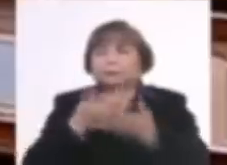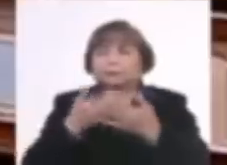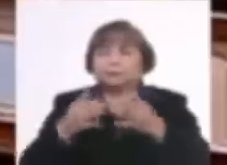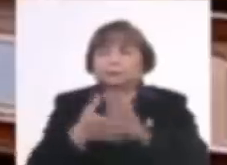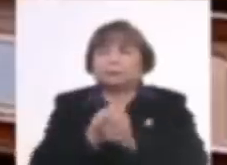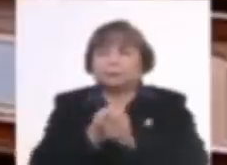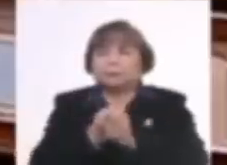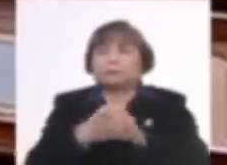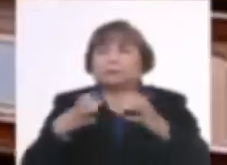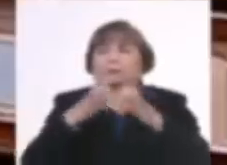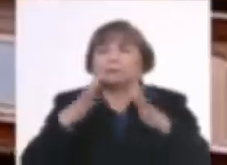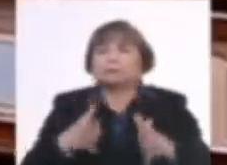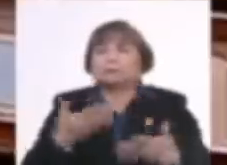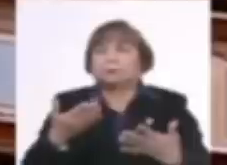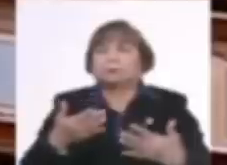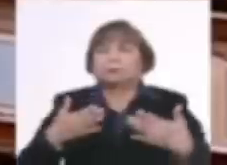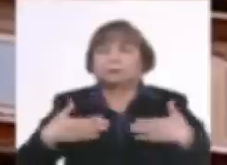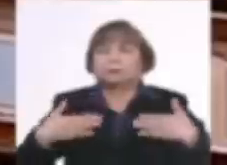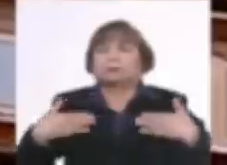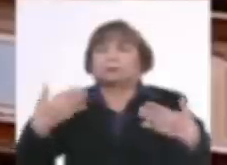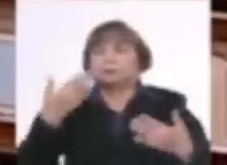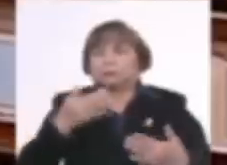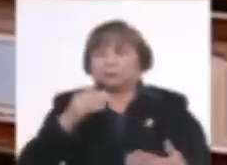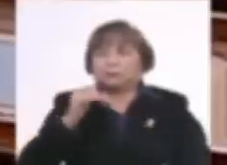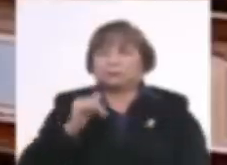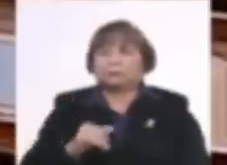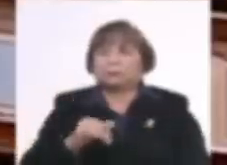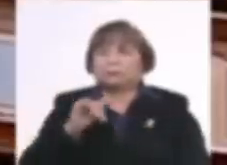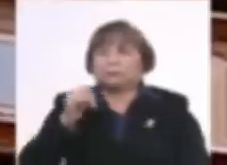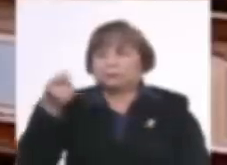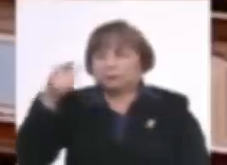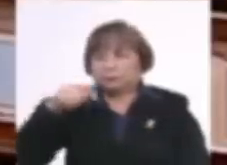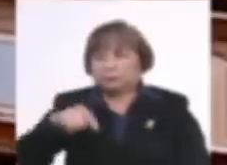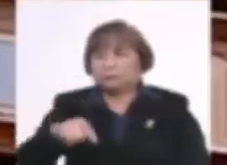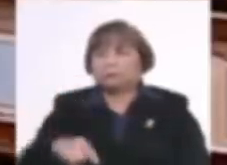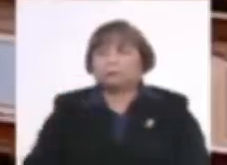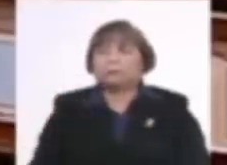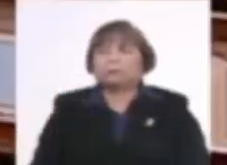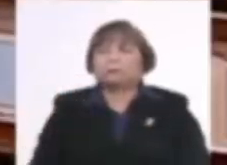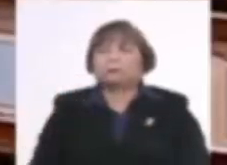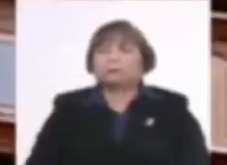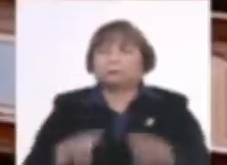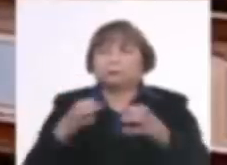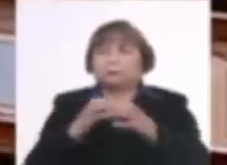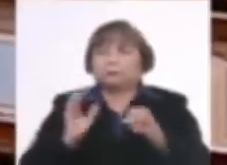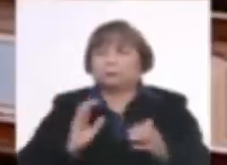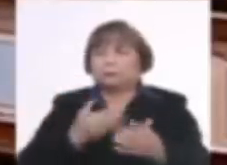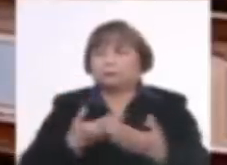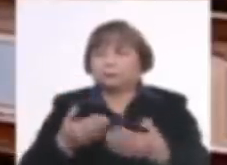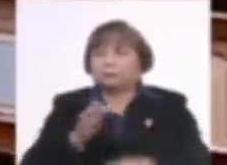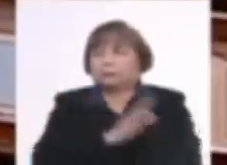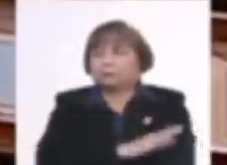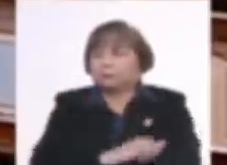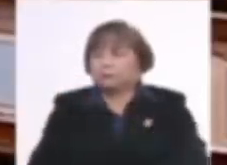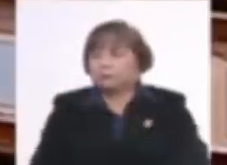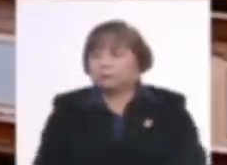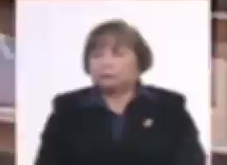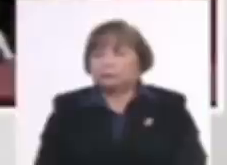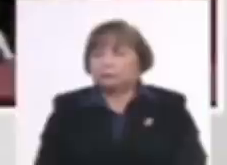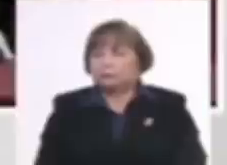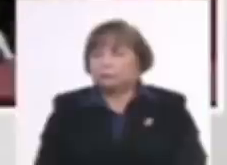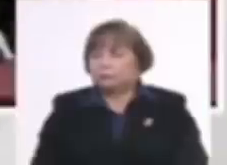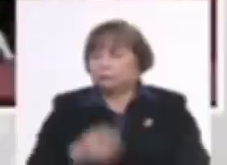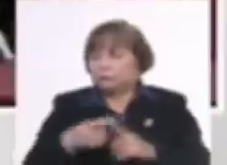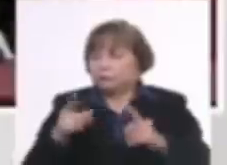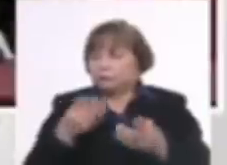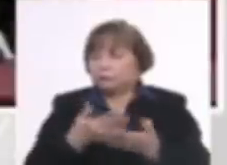los colegas congresistas, felicitar a la señorita por haber asistido a la comisión de fiscalización.